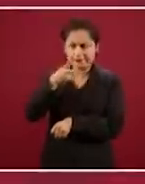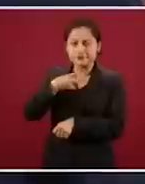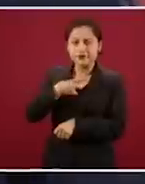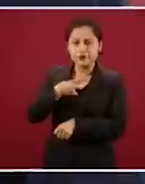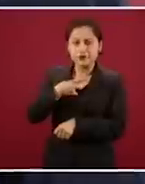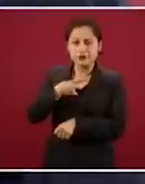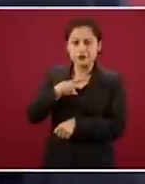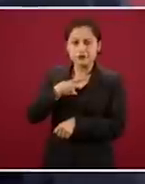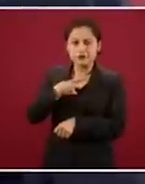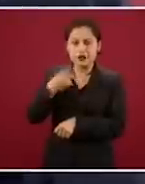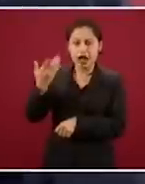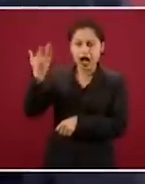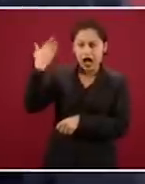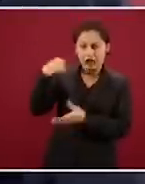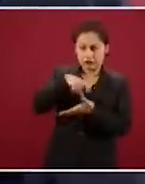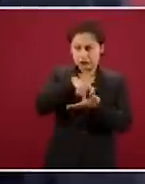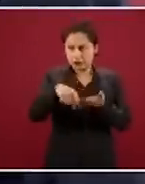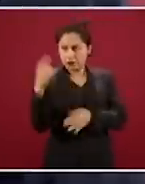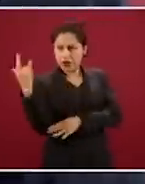se comprara el avión.